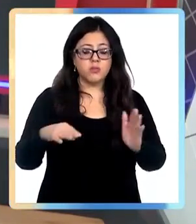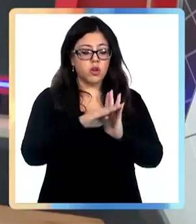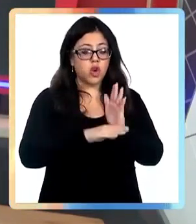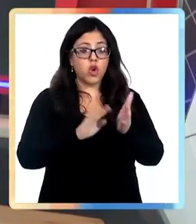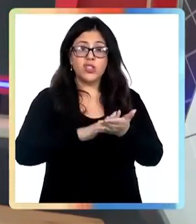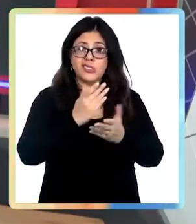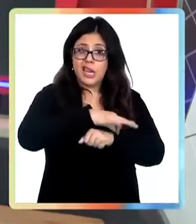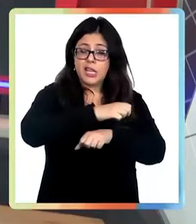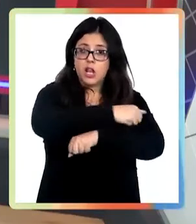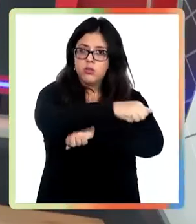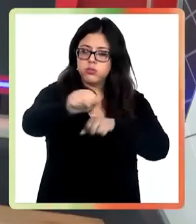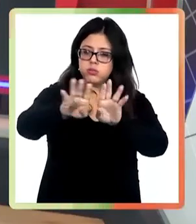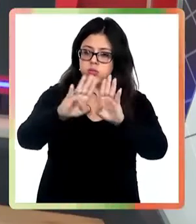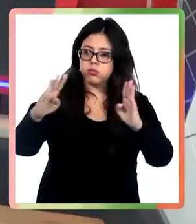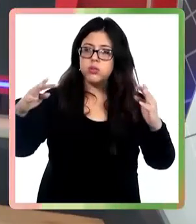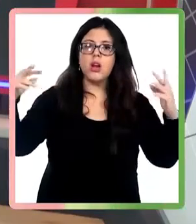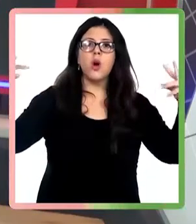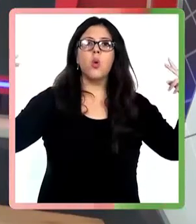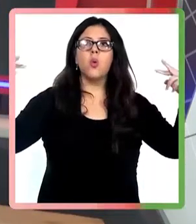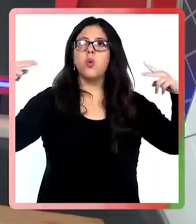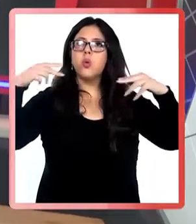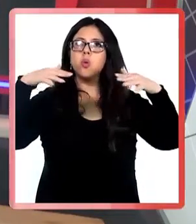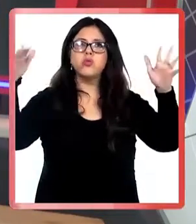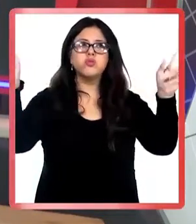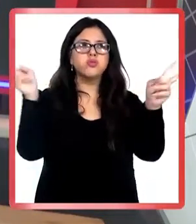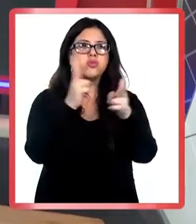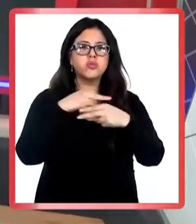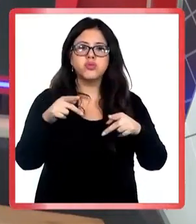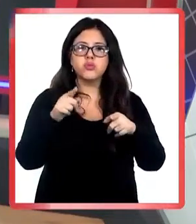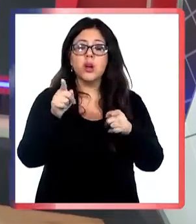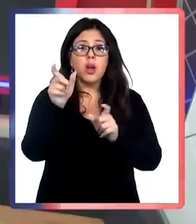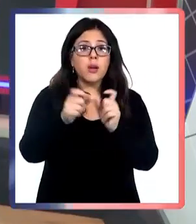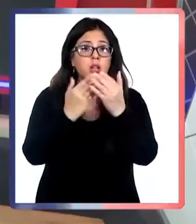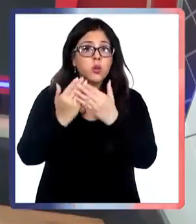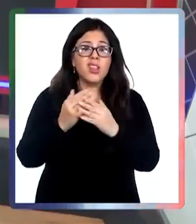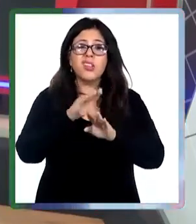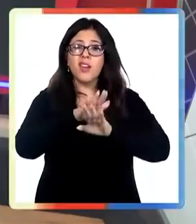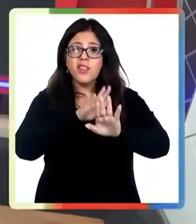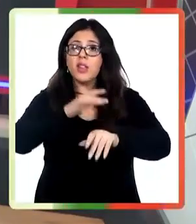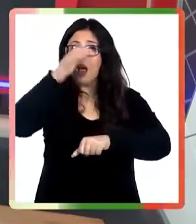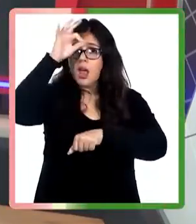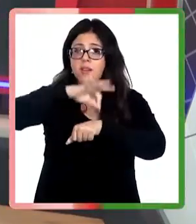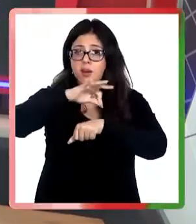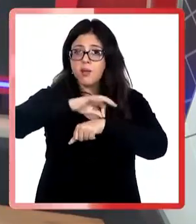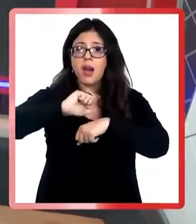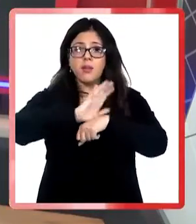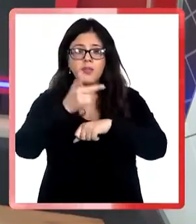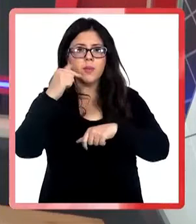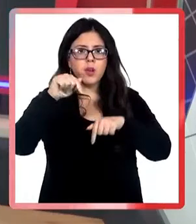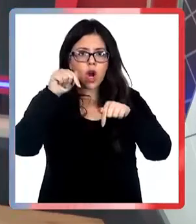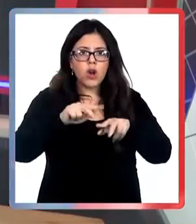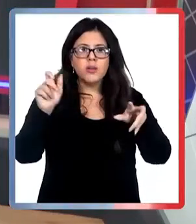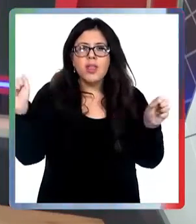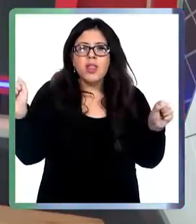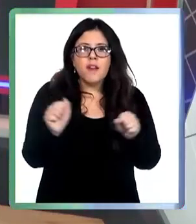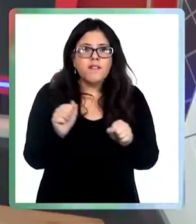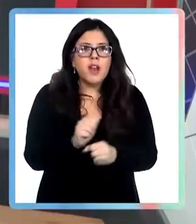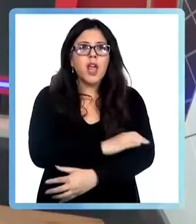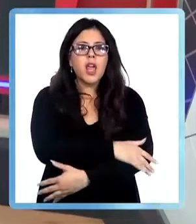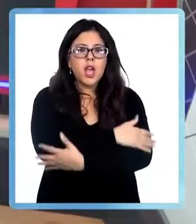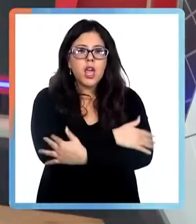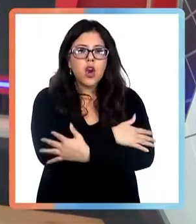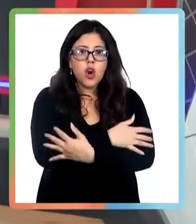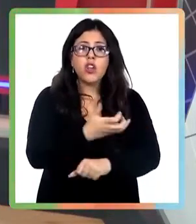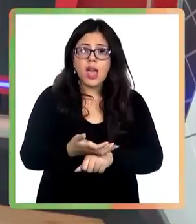ventanas y puertas abiertas para que fluya la ventilación y los estudiantes no se contagien. Pero ahora con las olas de frío